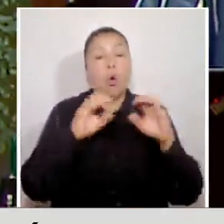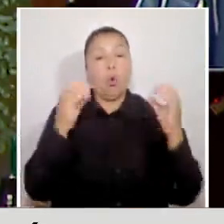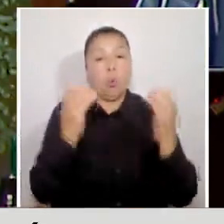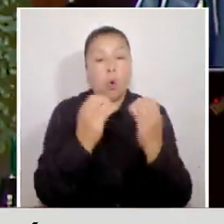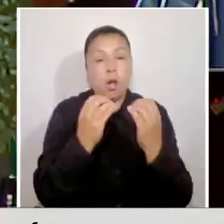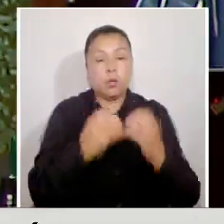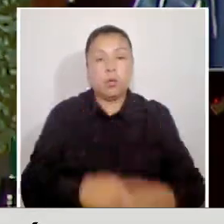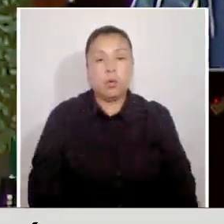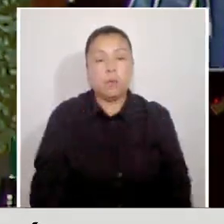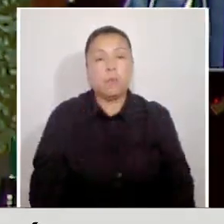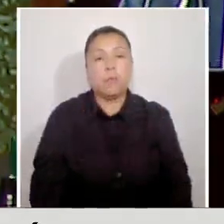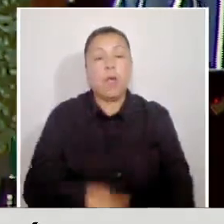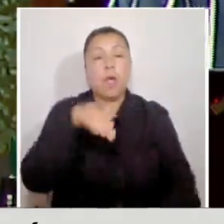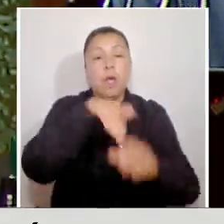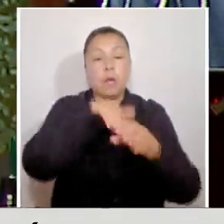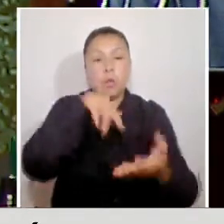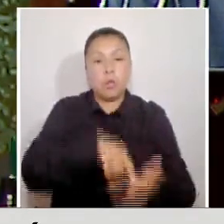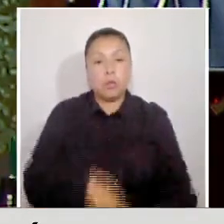en